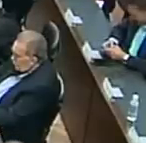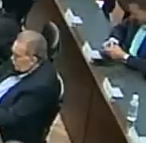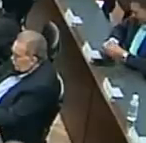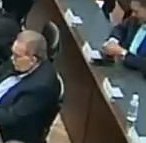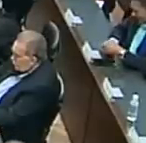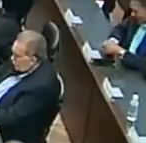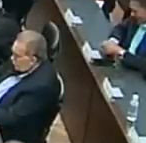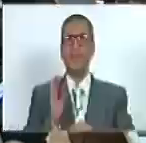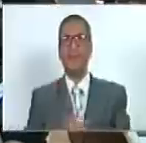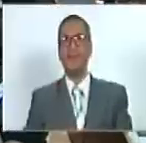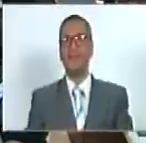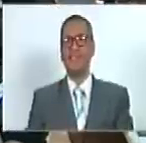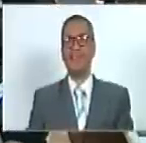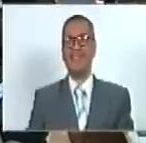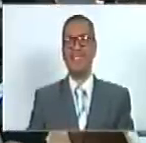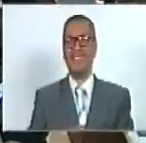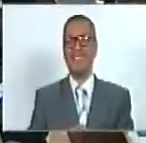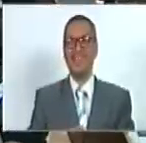Buenas tardes.